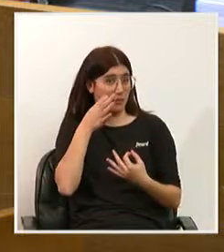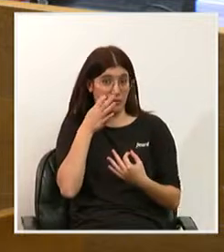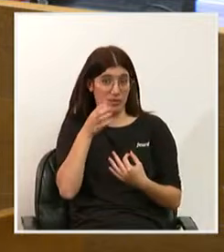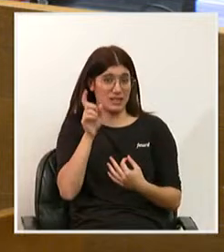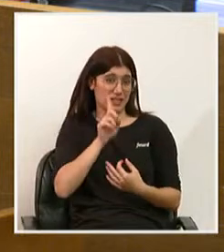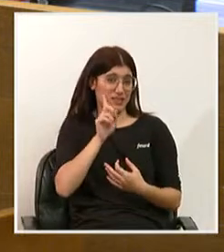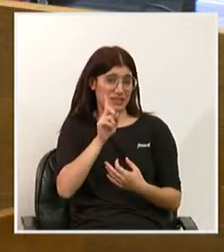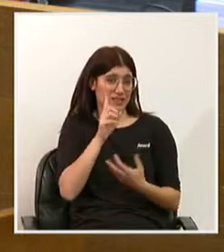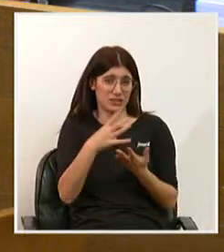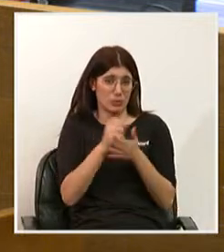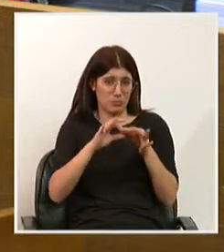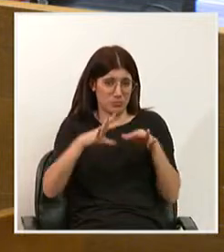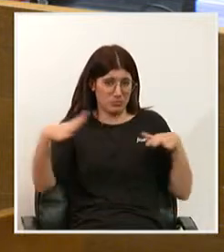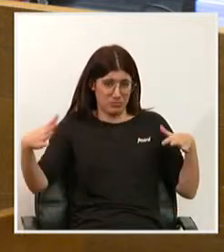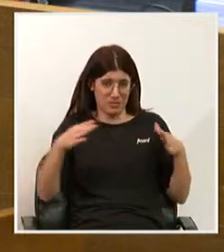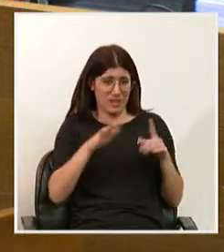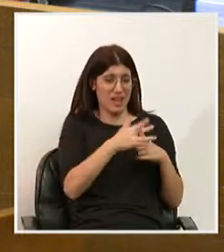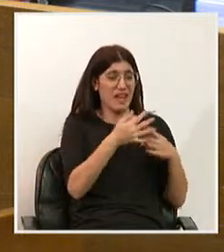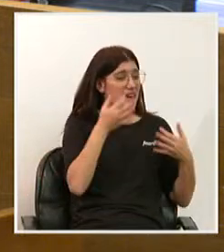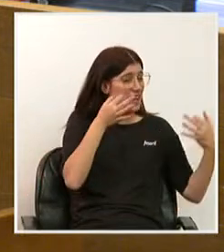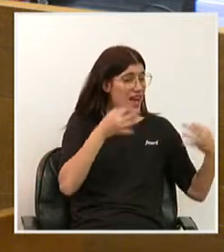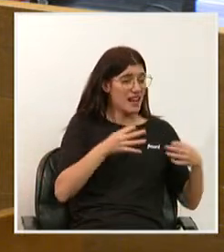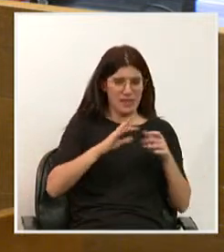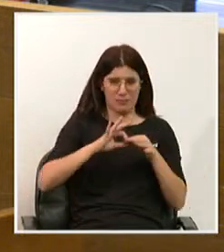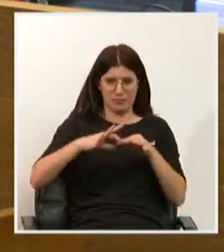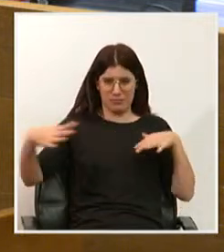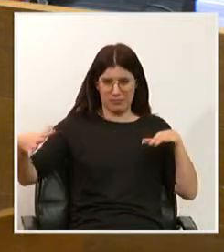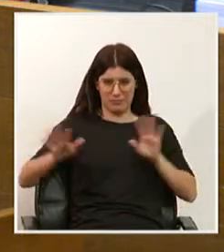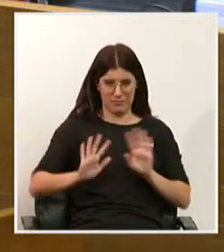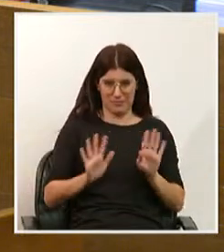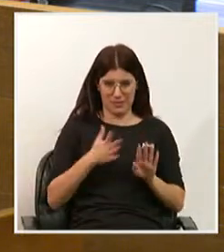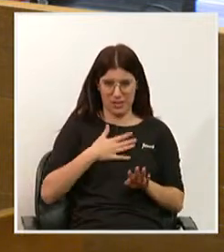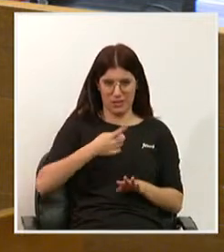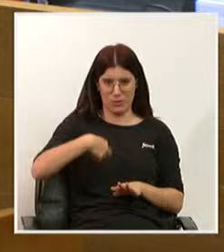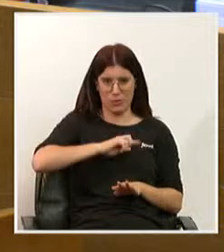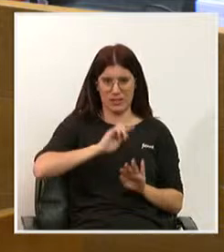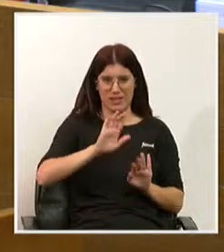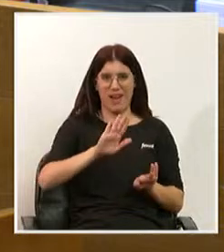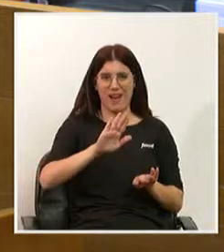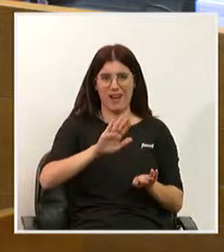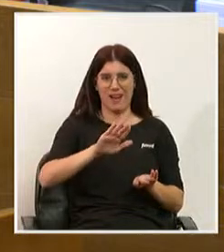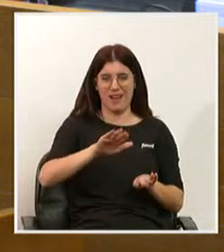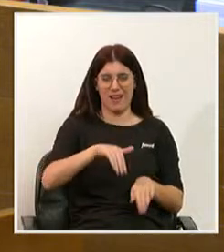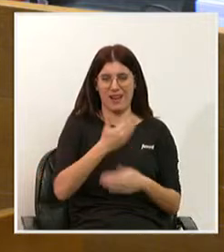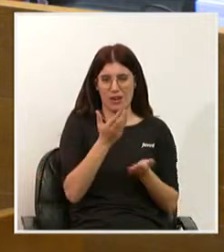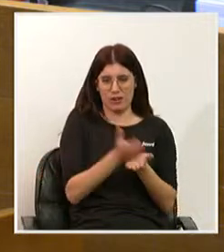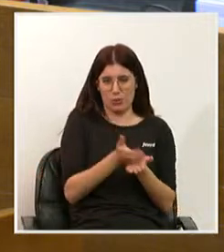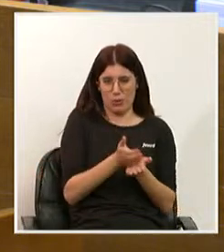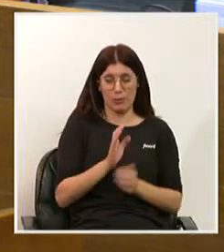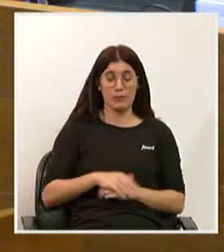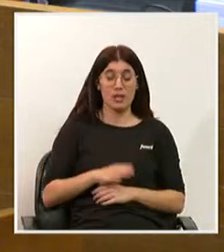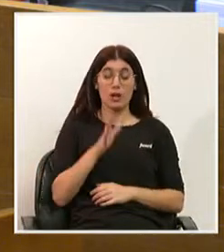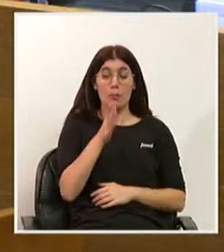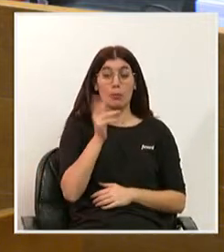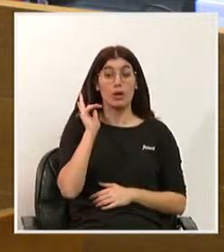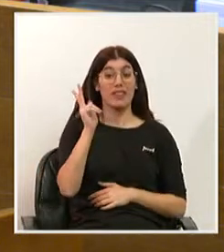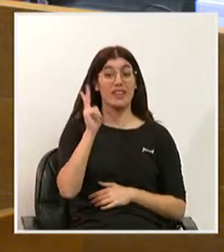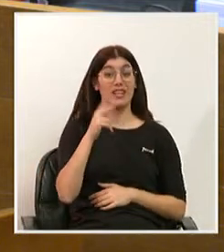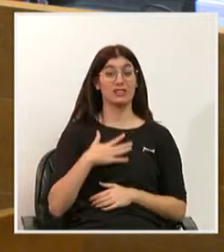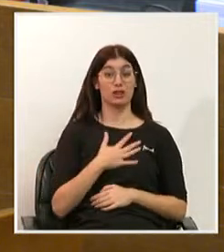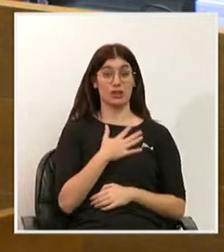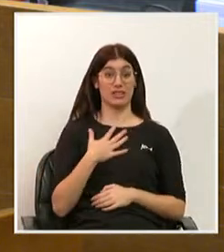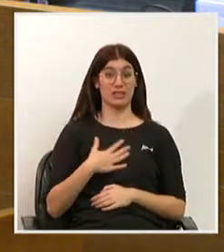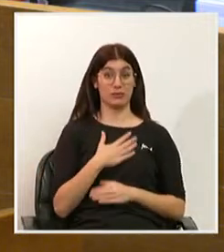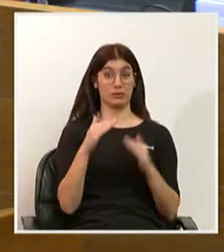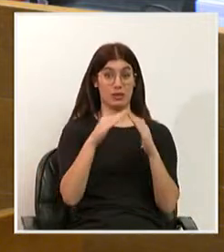que ver con lo que se especifica con lo que se recoge en nuestra Carta Magna porque verán ustedes el derecho al disfrute de una vivienda